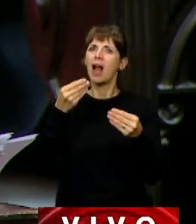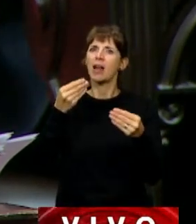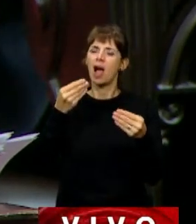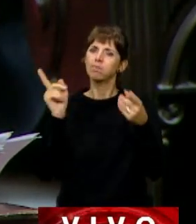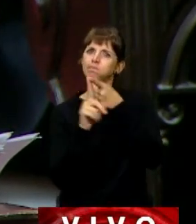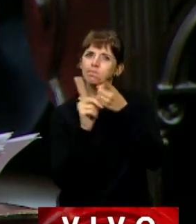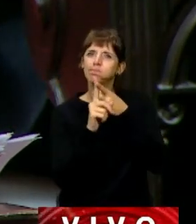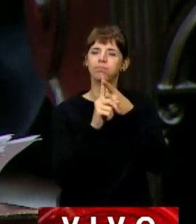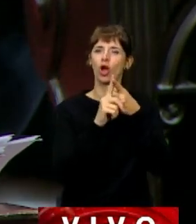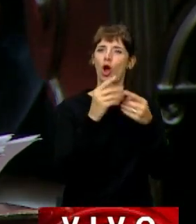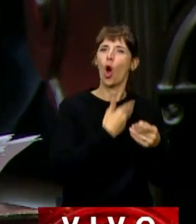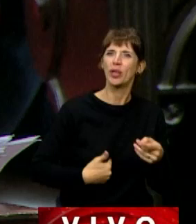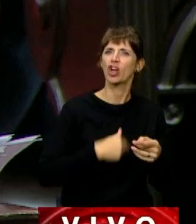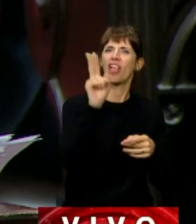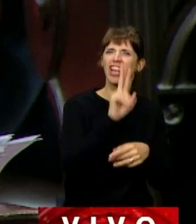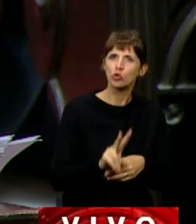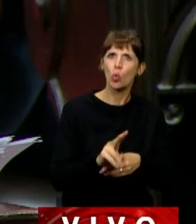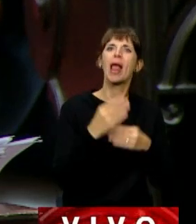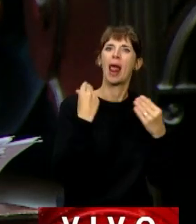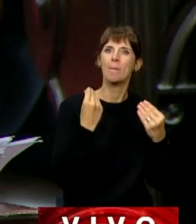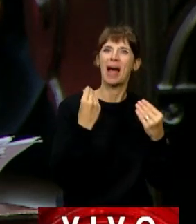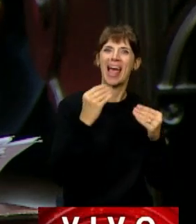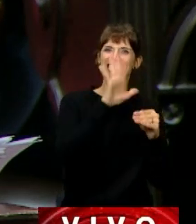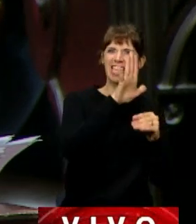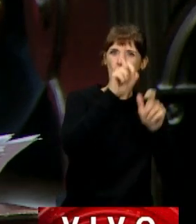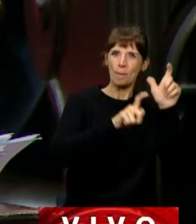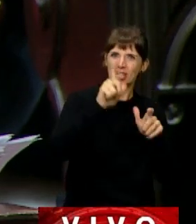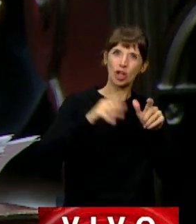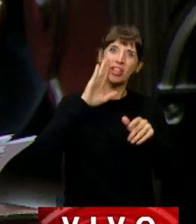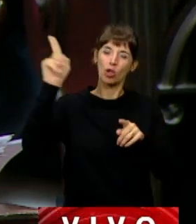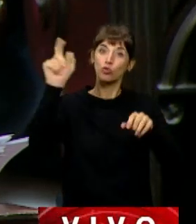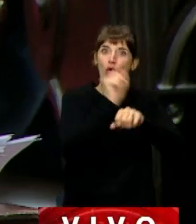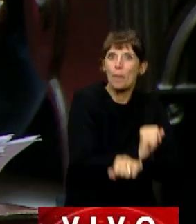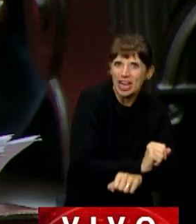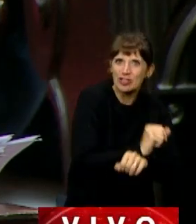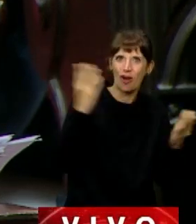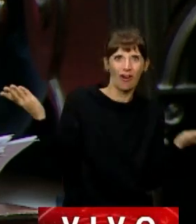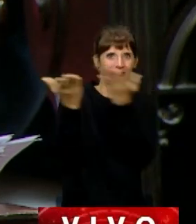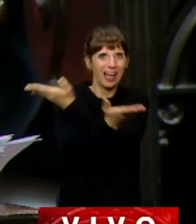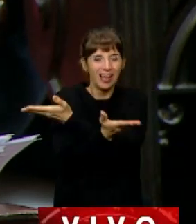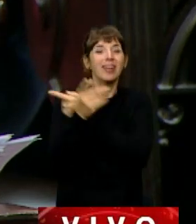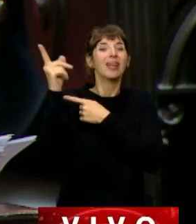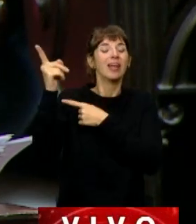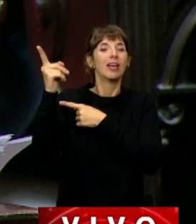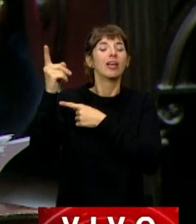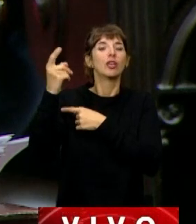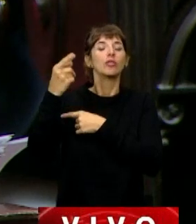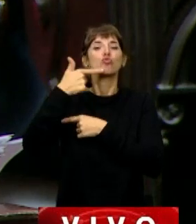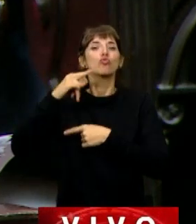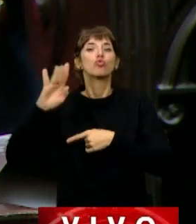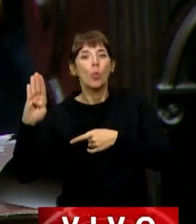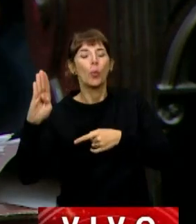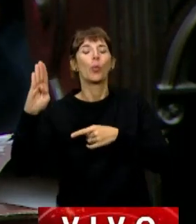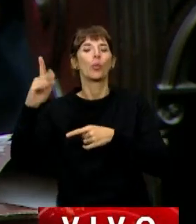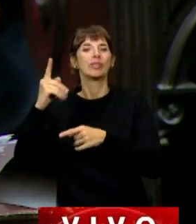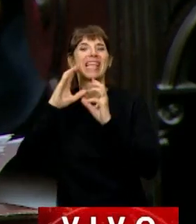con el gobierno de Venezuela la libertad de 5 norteamericanos. Se lo pidió quien era el subsecretario de Estado de Estados Unidos en